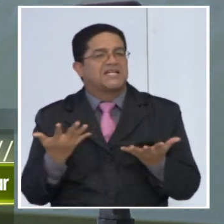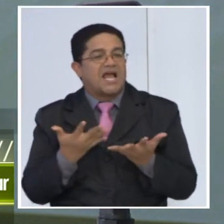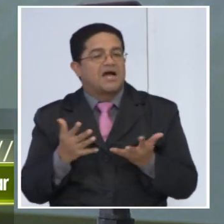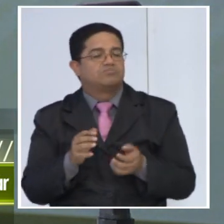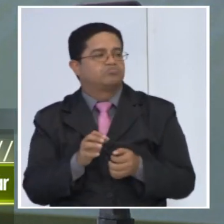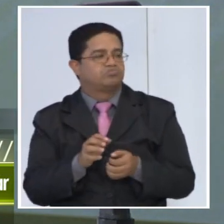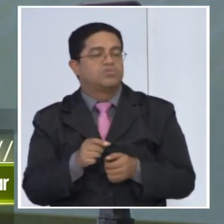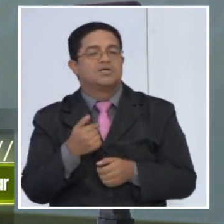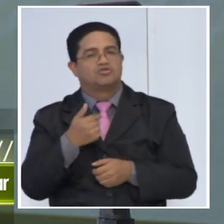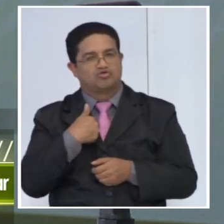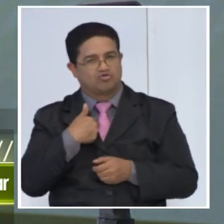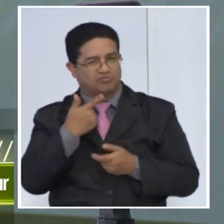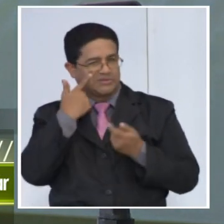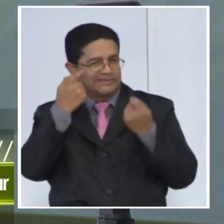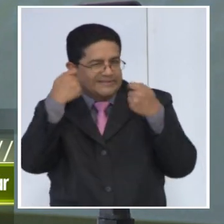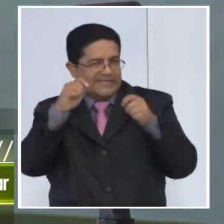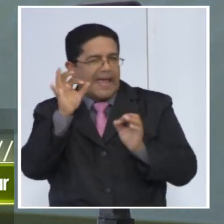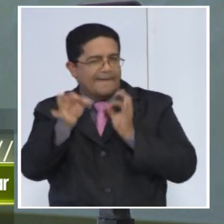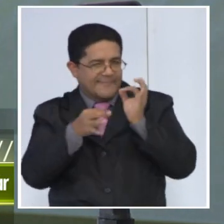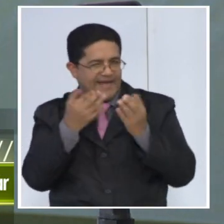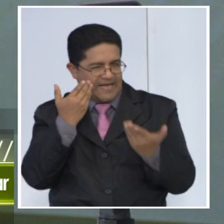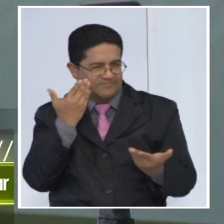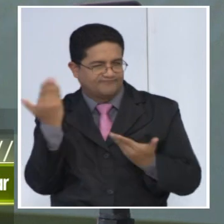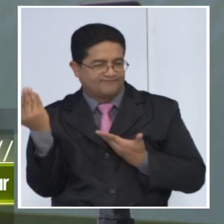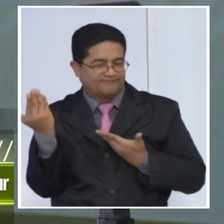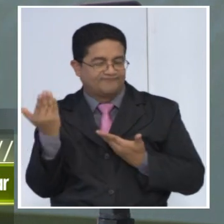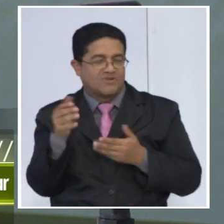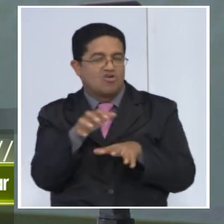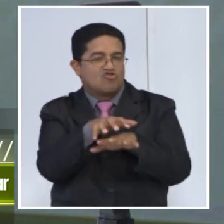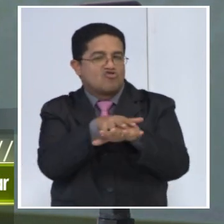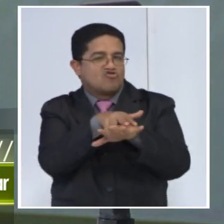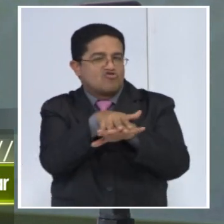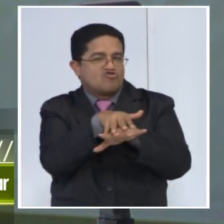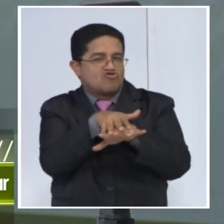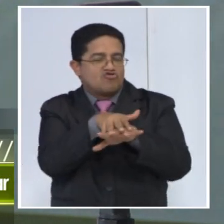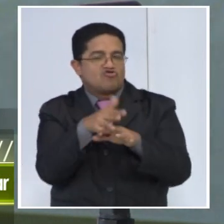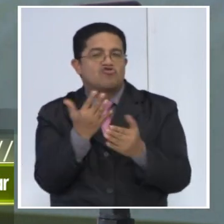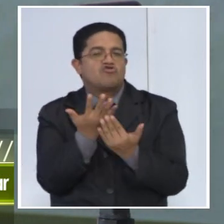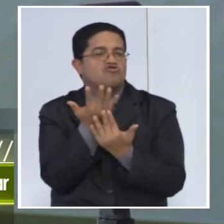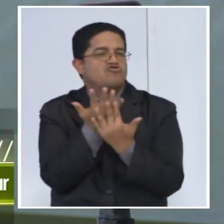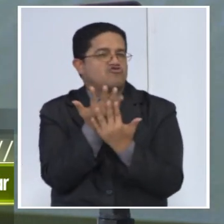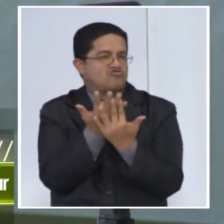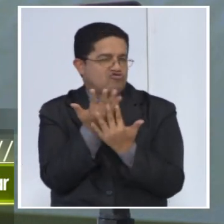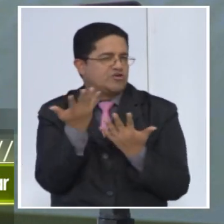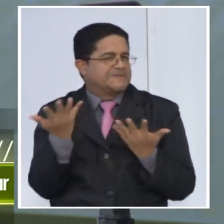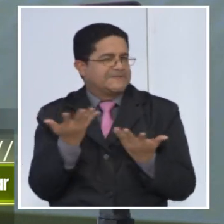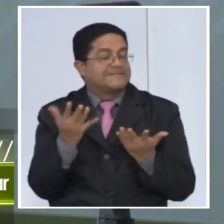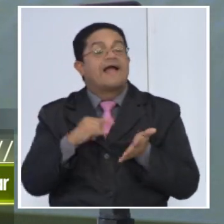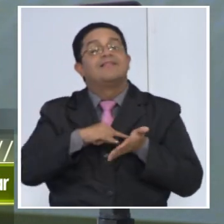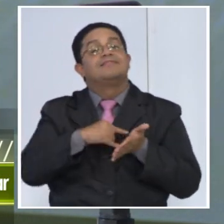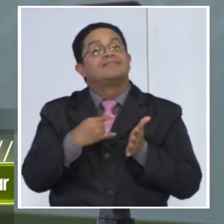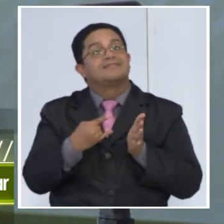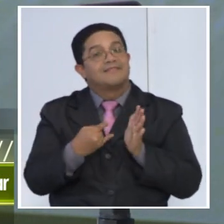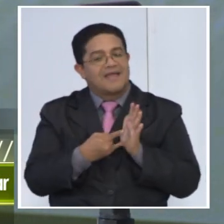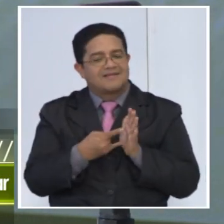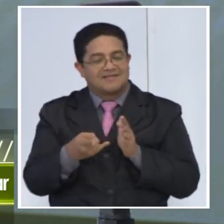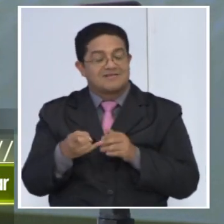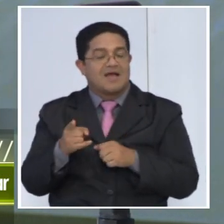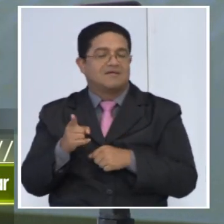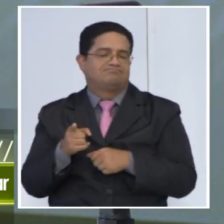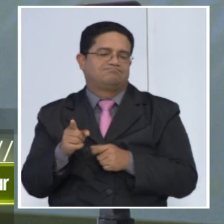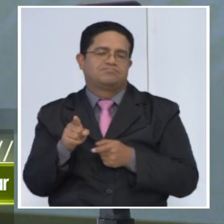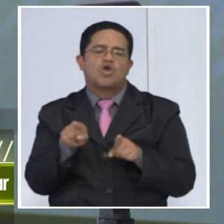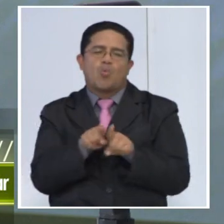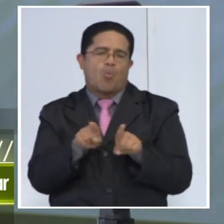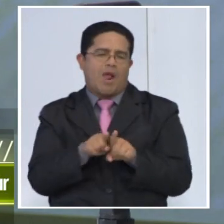yo voy a tratar de hacer la técnica acá mientras voy hablando. Es la técnica que aplicamos médicos,